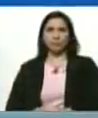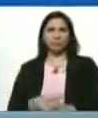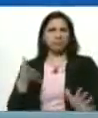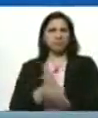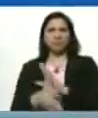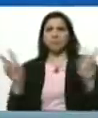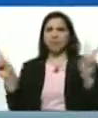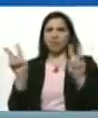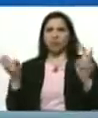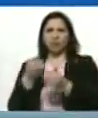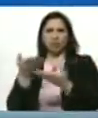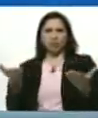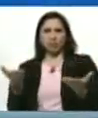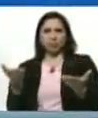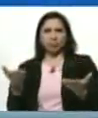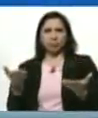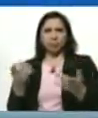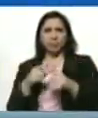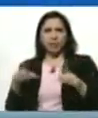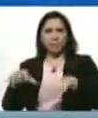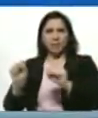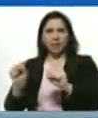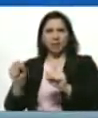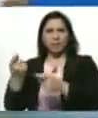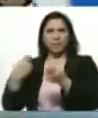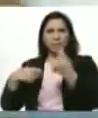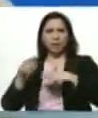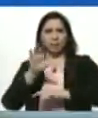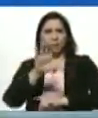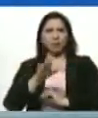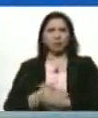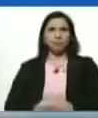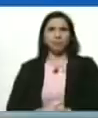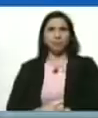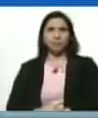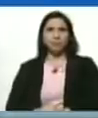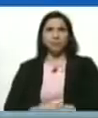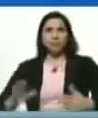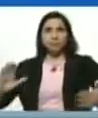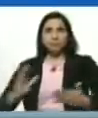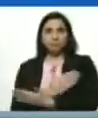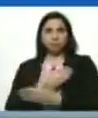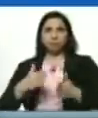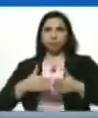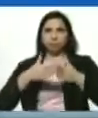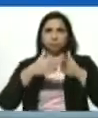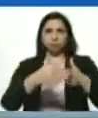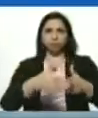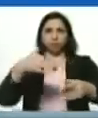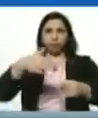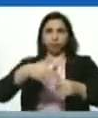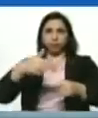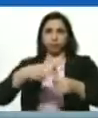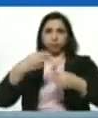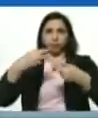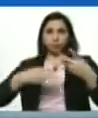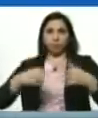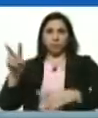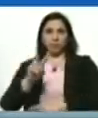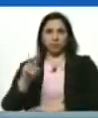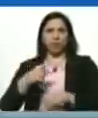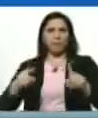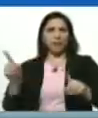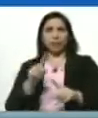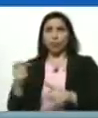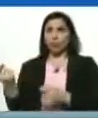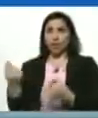victoria para él para el imperialismo y los vendepatria que le quitaron los buques de gasolina de aditivos a venezuela para que